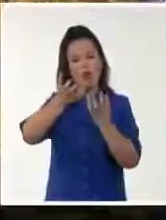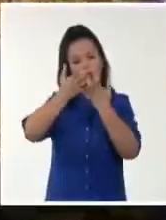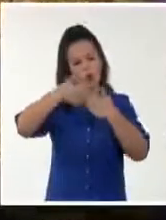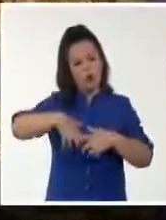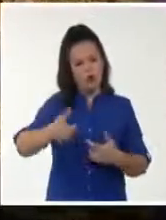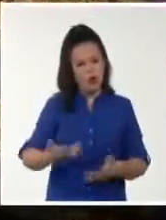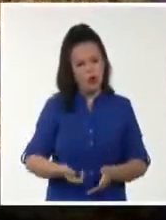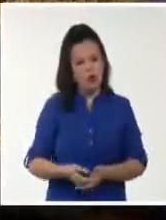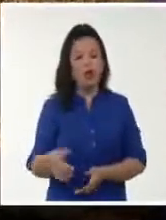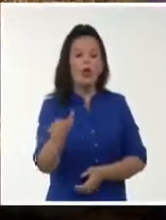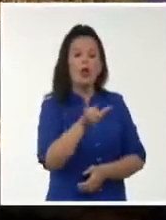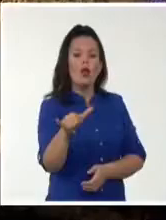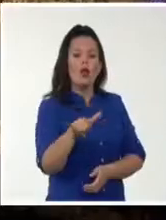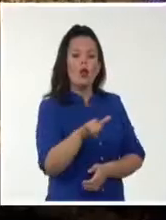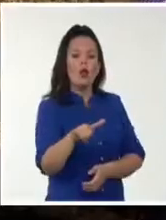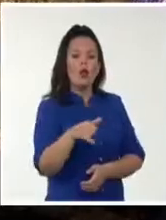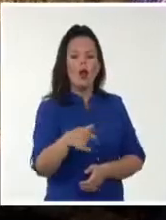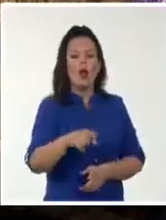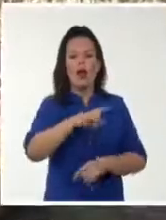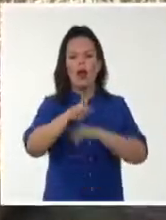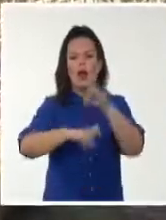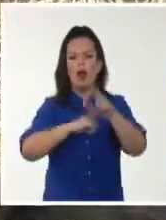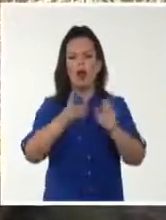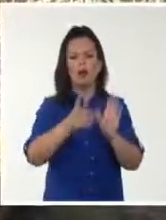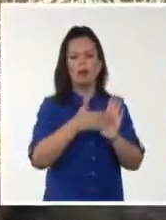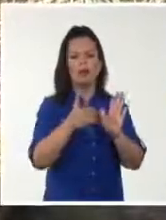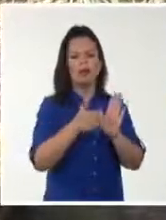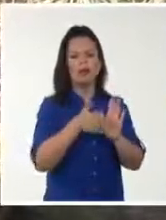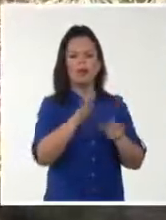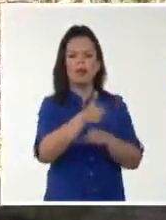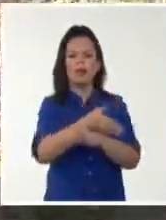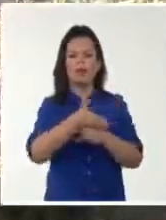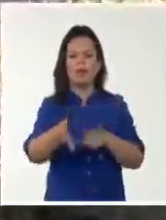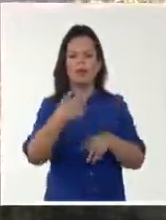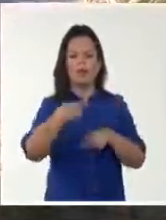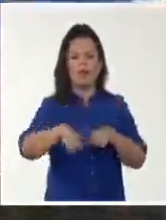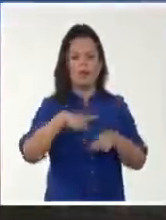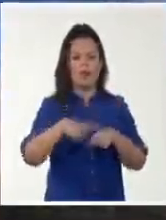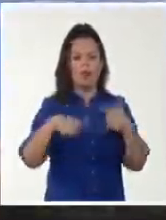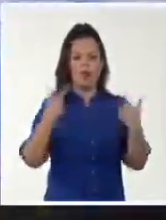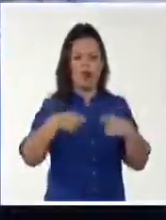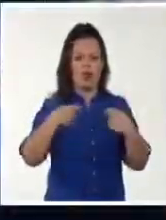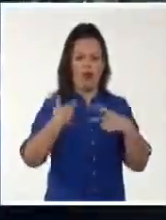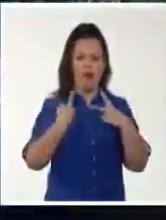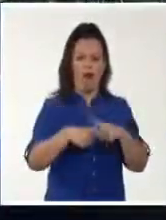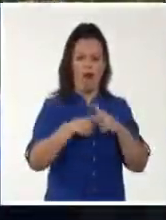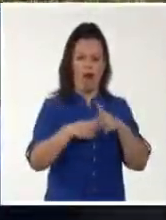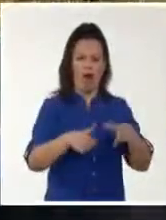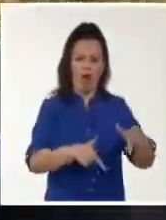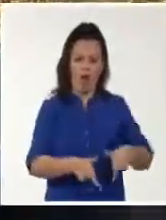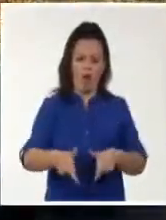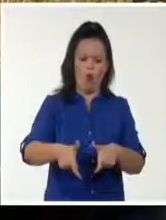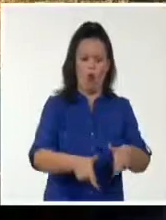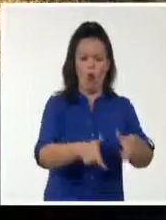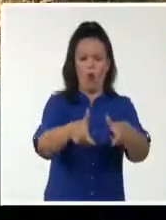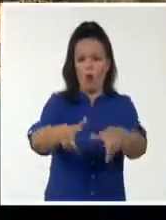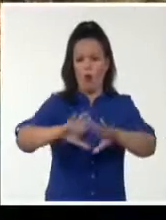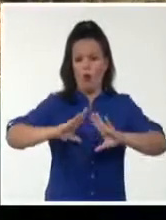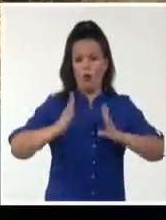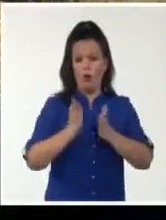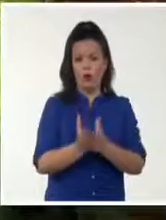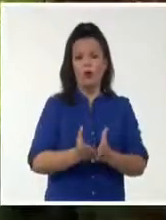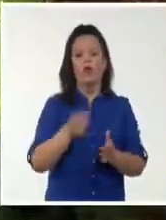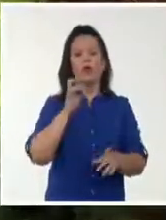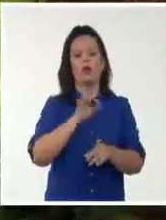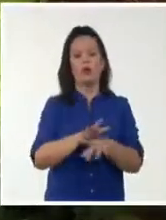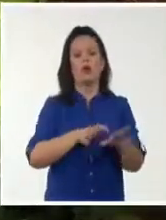igualmente comprobó la infraestructura de canales en la que se deberá trabajar inmediatamente para su rescate y puesta en servicio óptimo como parte de los